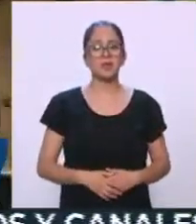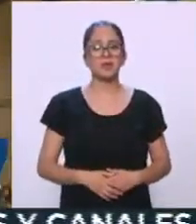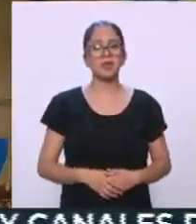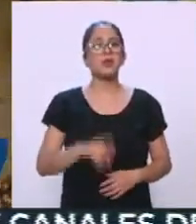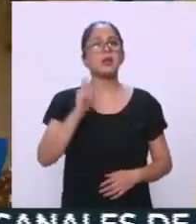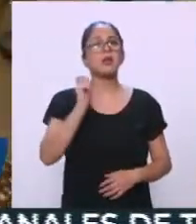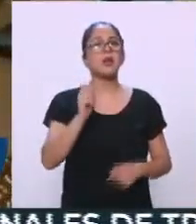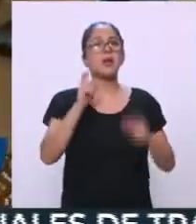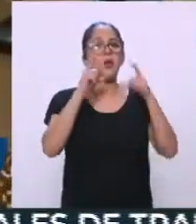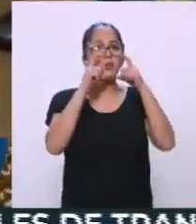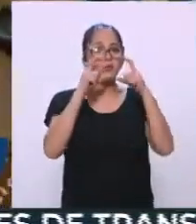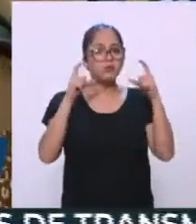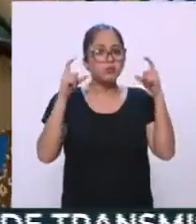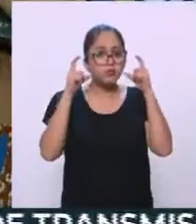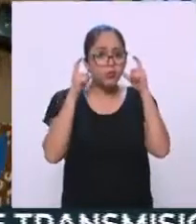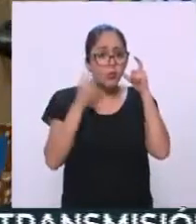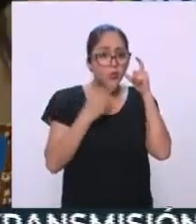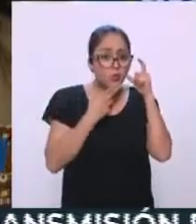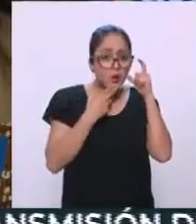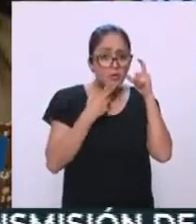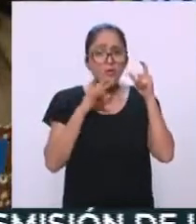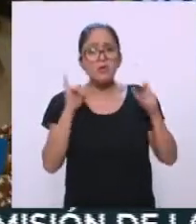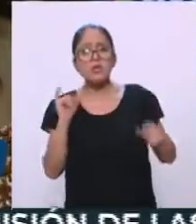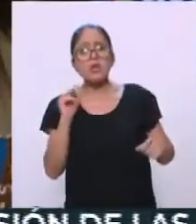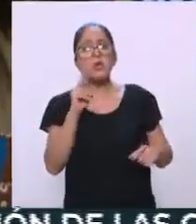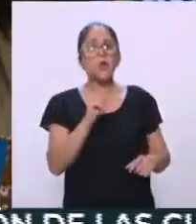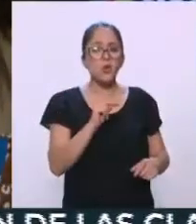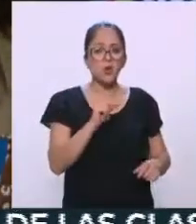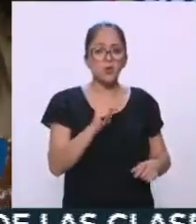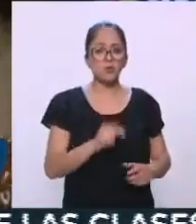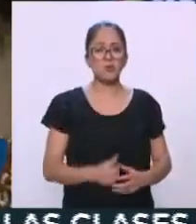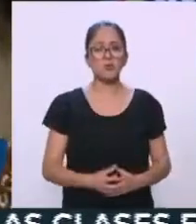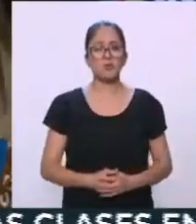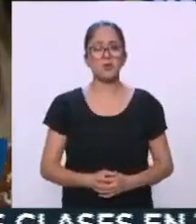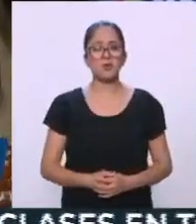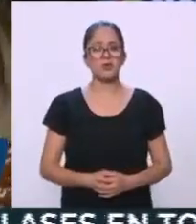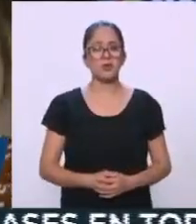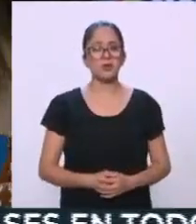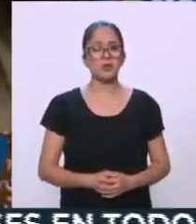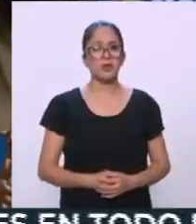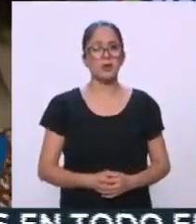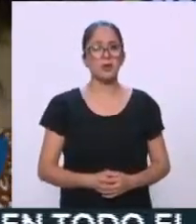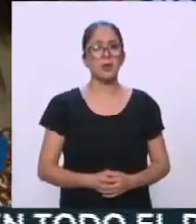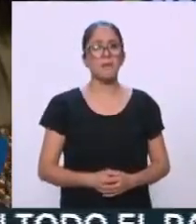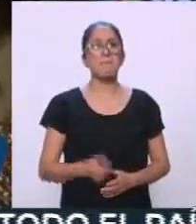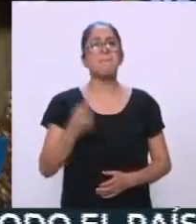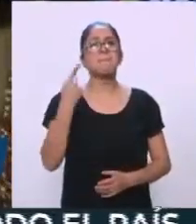sin cubrebocas? Adelante, chavos, pues si quieren con el cubrebocas para... Pero el beso que me dijeron que le iba a dar al final.